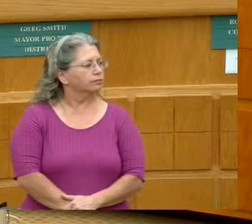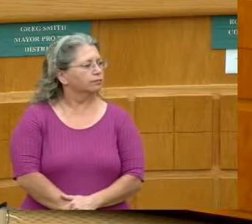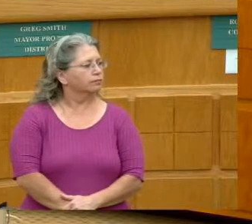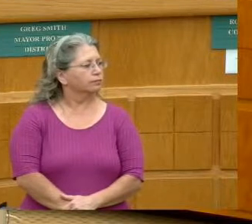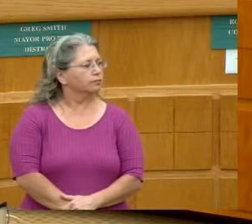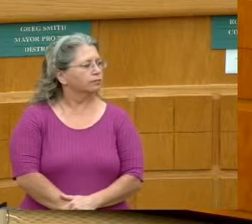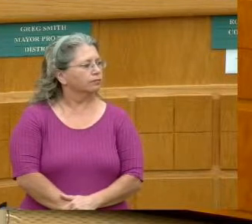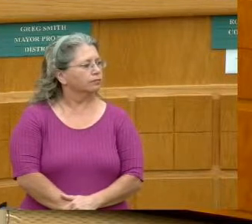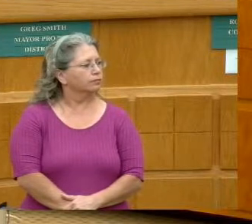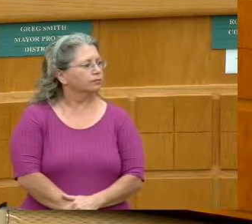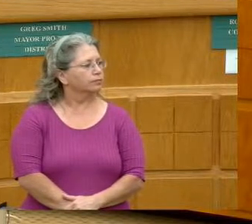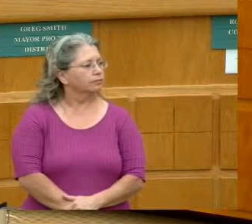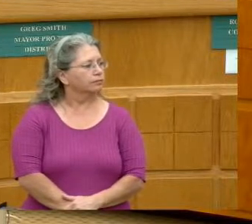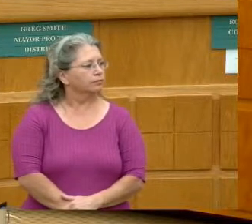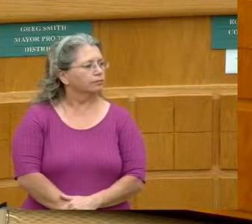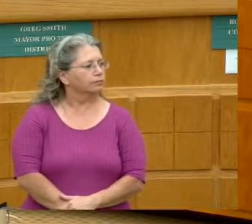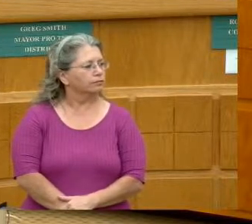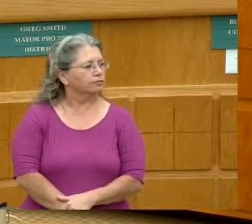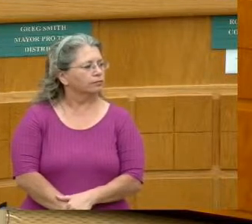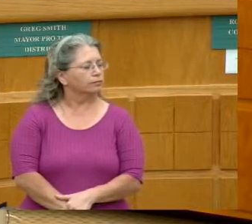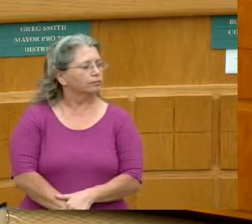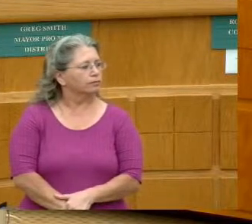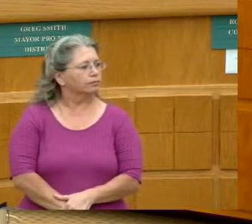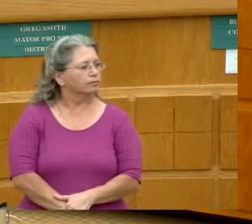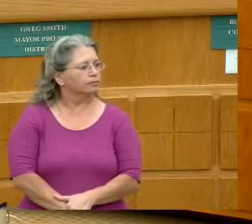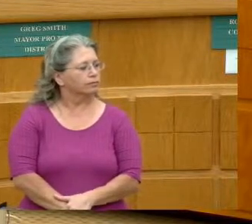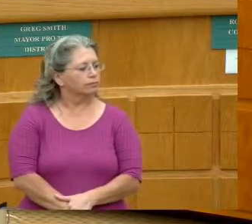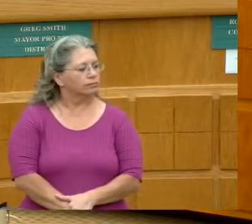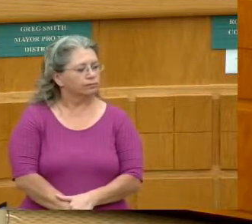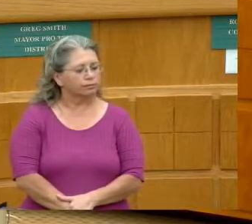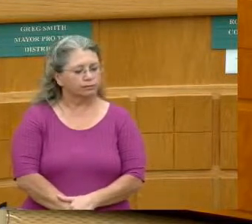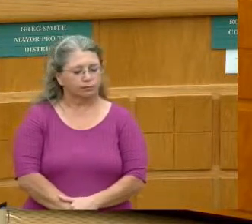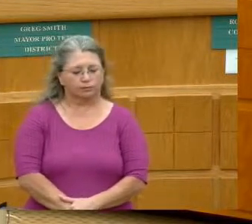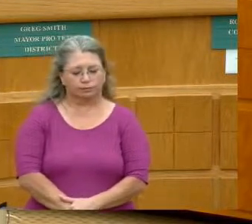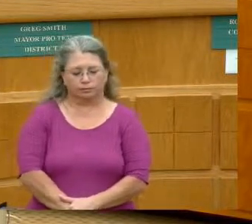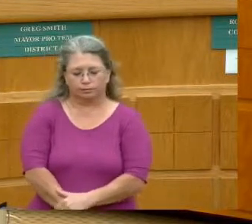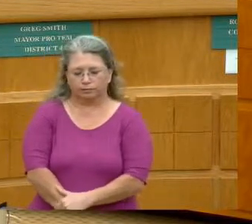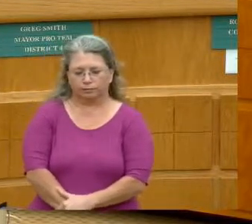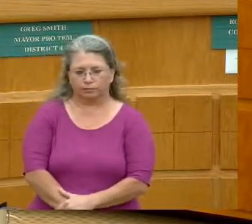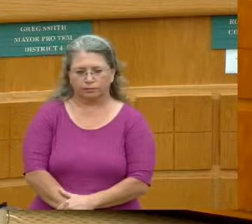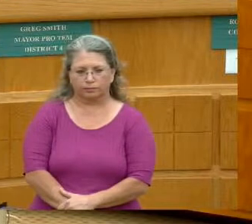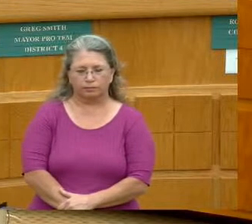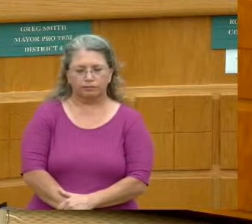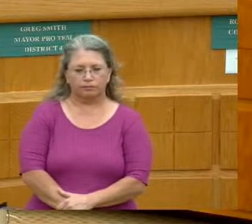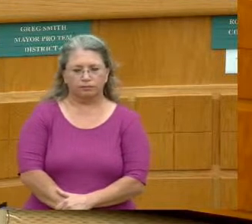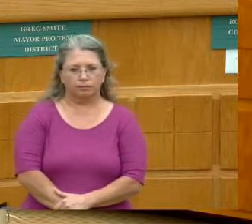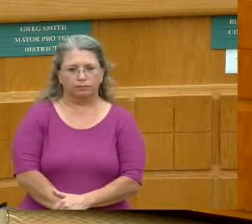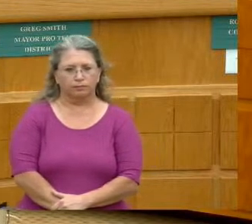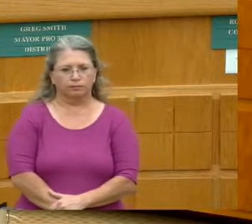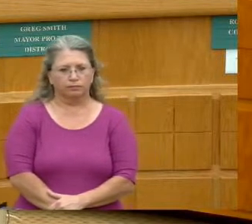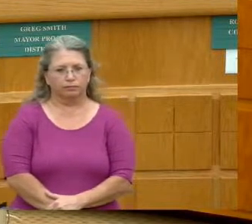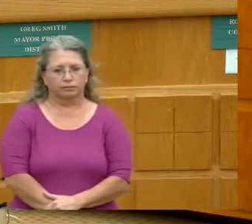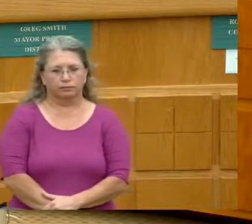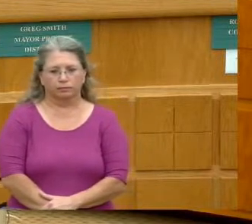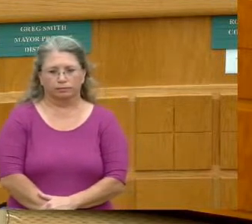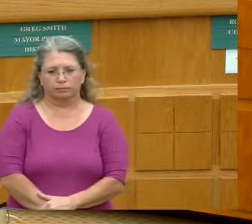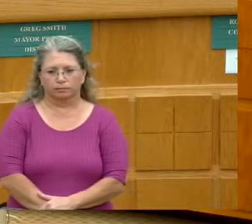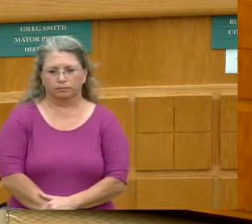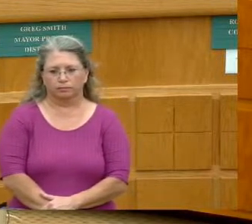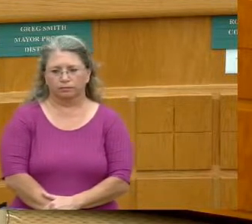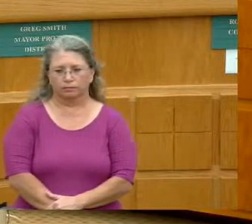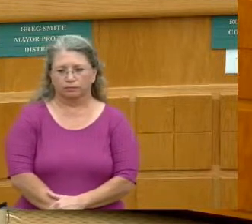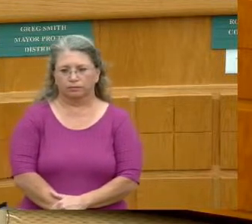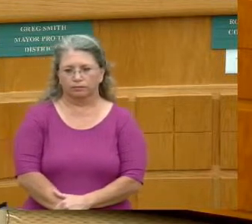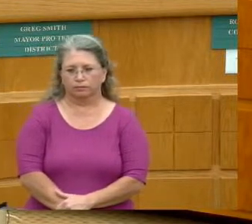ciudad de Brownsville es la ciudad que ha reportado el mayor número de casos, aunque toda el área ha reportado un mayor número de casos en los últimos días.